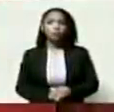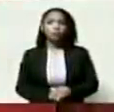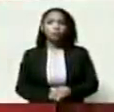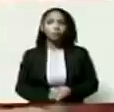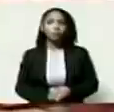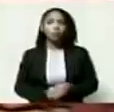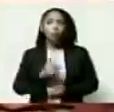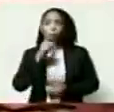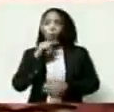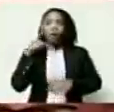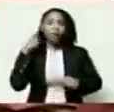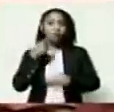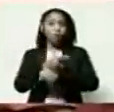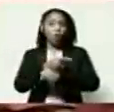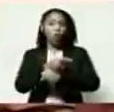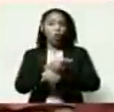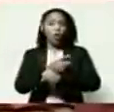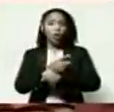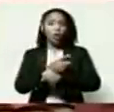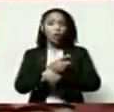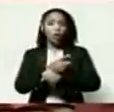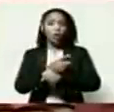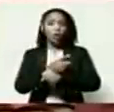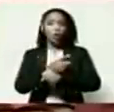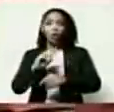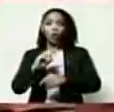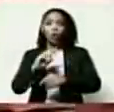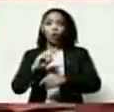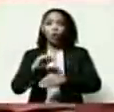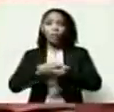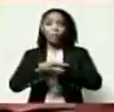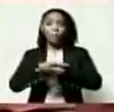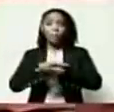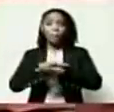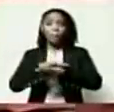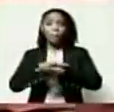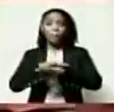No hay obligados como alcalde ni como gobernadores tampoco.